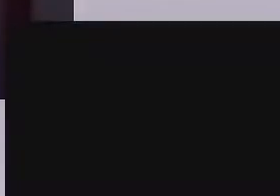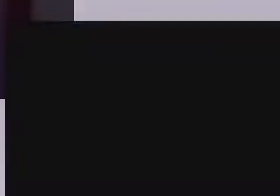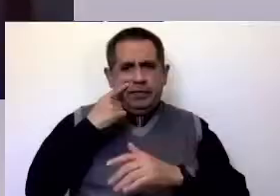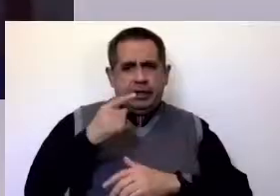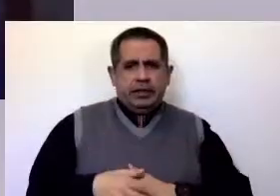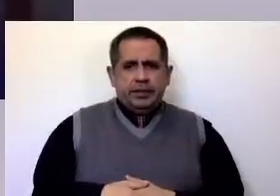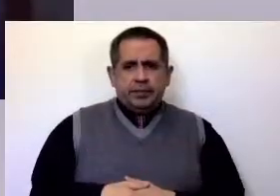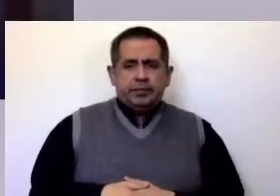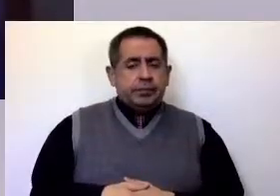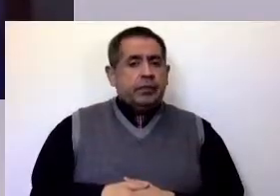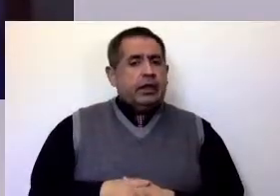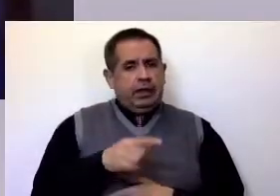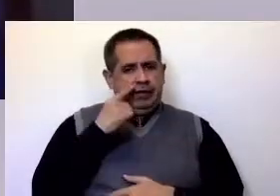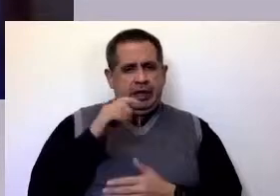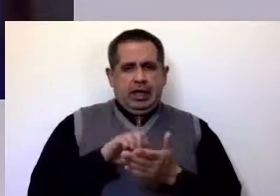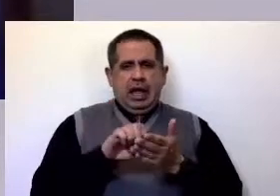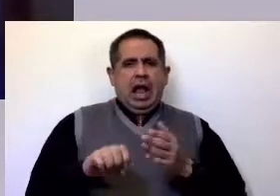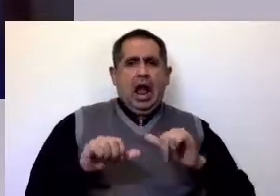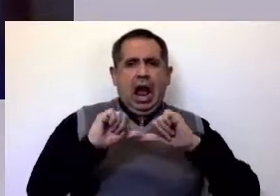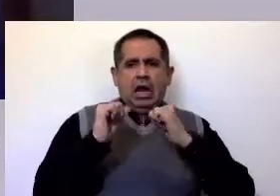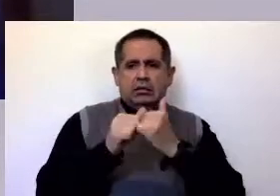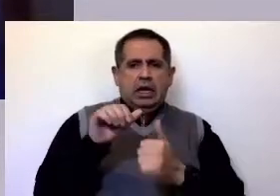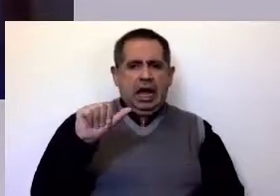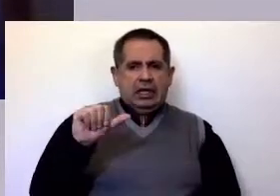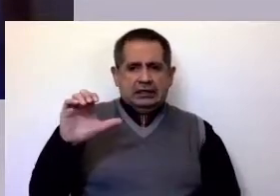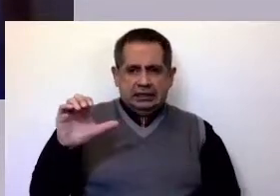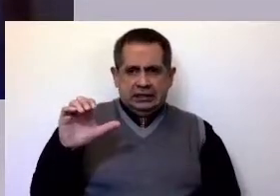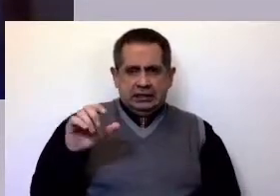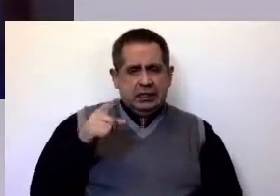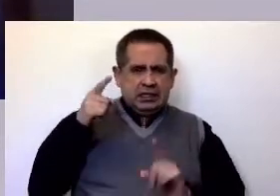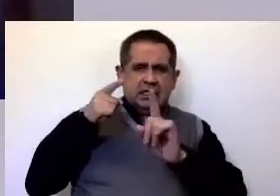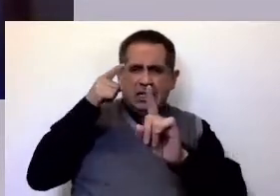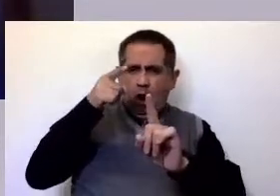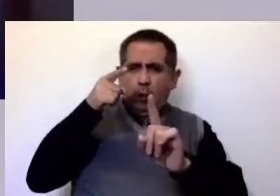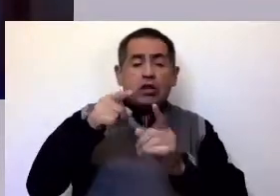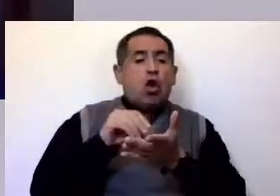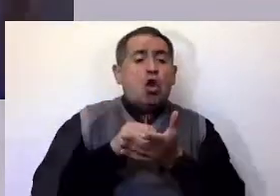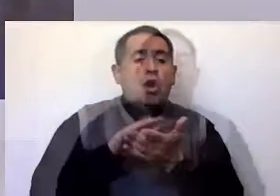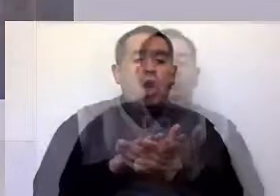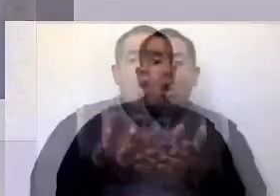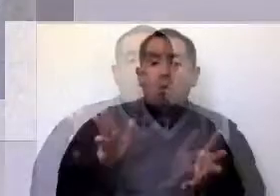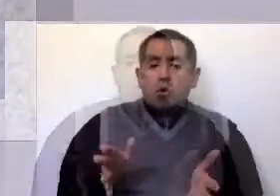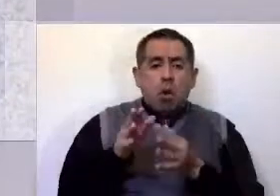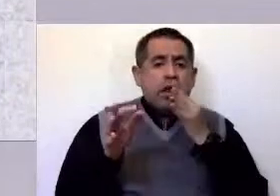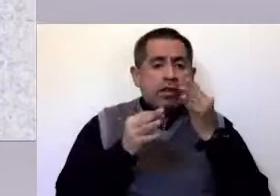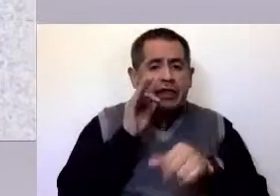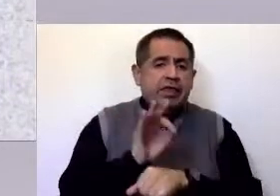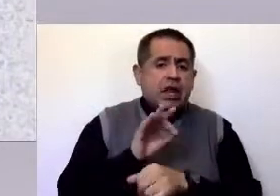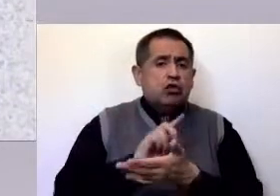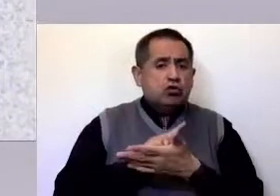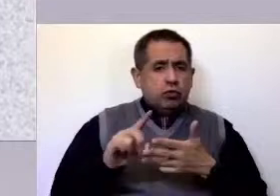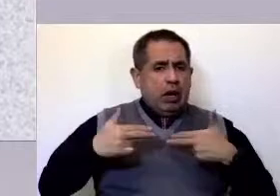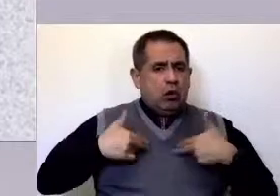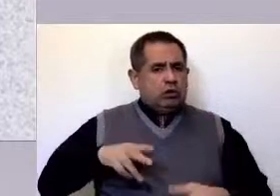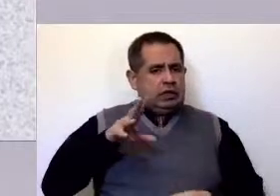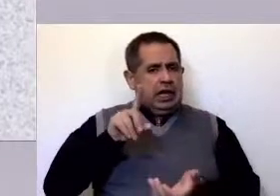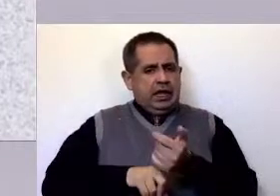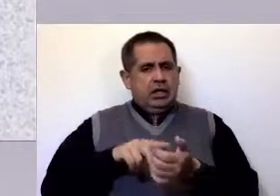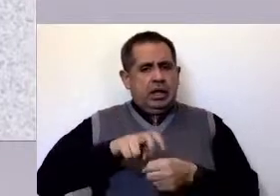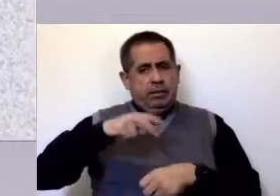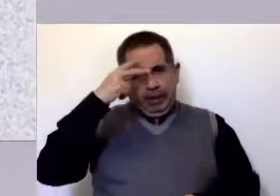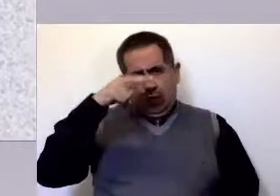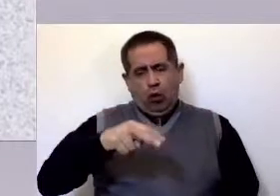asociación civil cuyo objeto social es el de promover fomentar y defender los derechos humanos dentro de la república mexicana